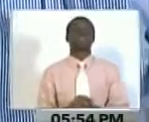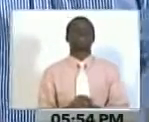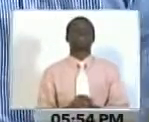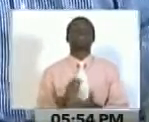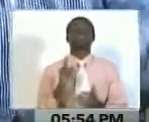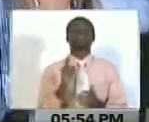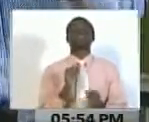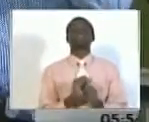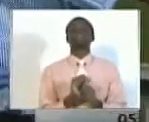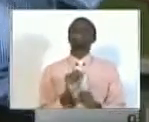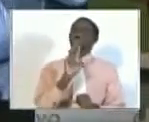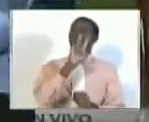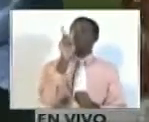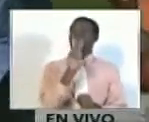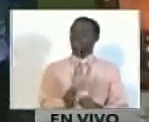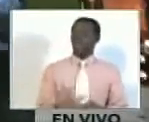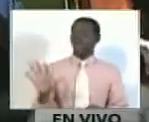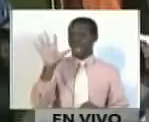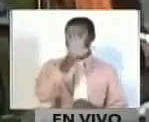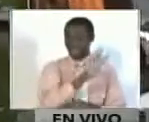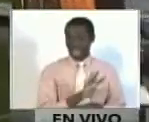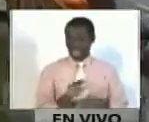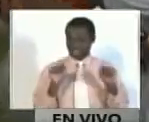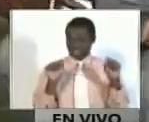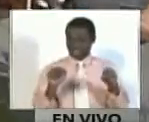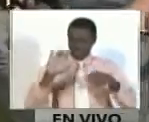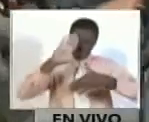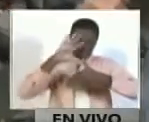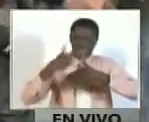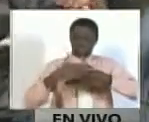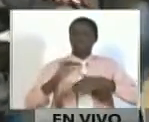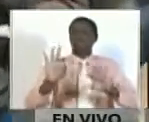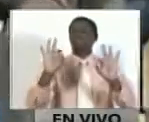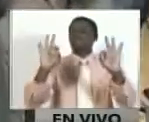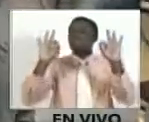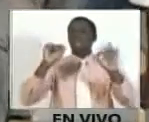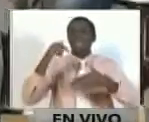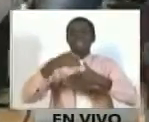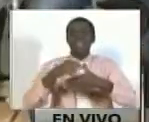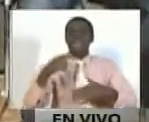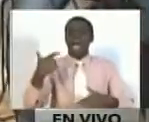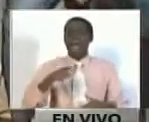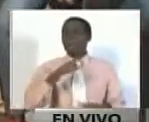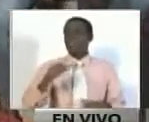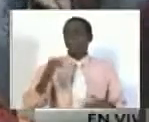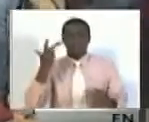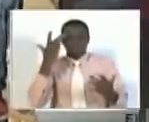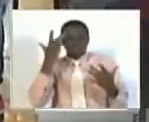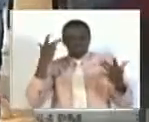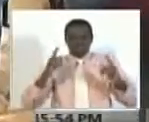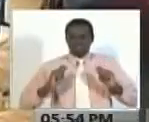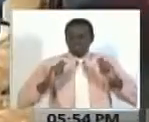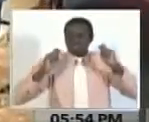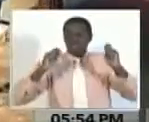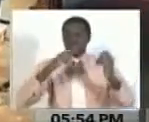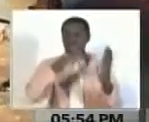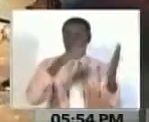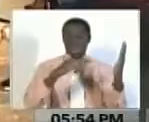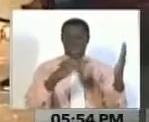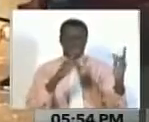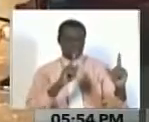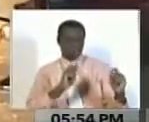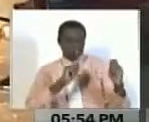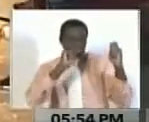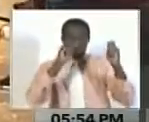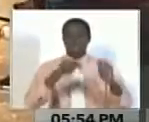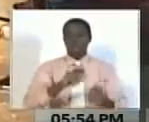Venezuela se ha caracterizado siempre, ¿no?, por ser un país talentoso. Aquí los pintores son talentosos, aquí los músicos son